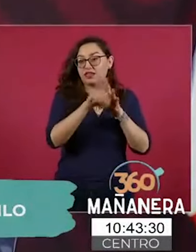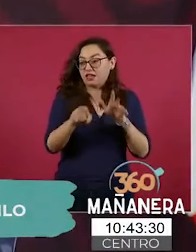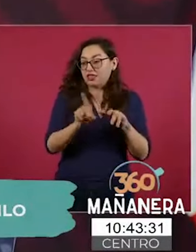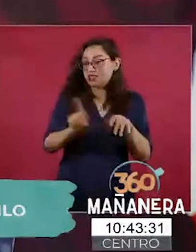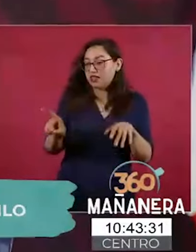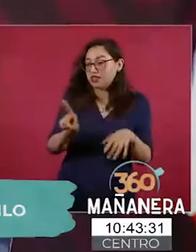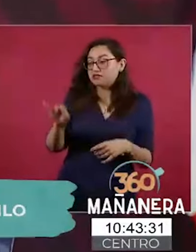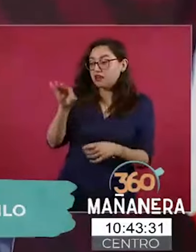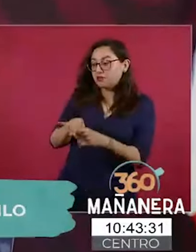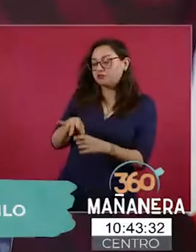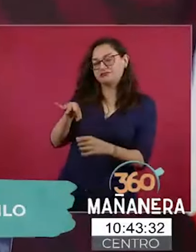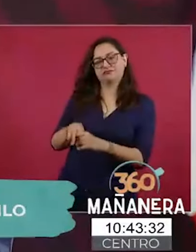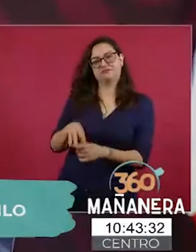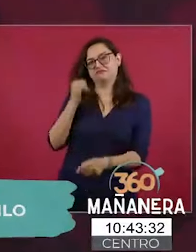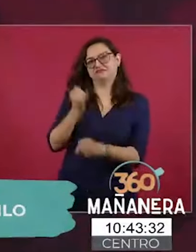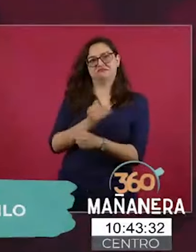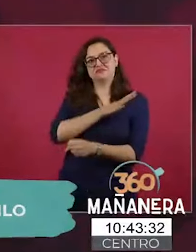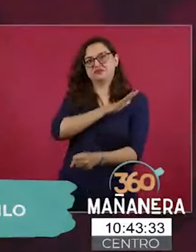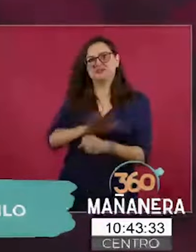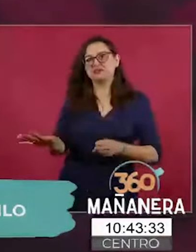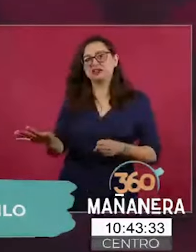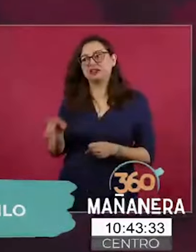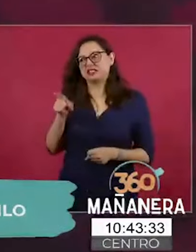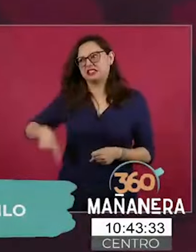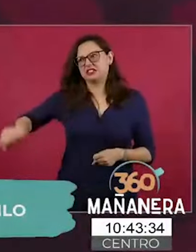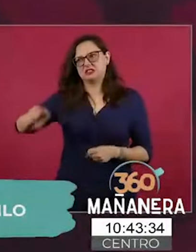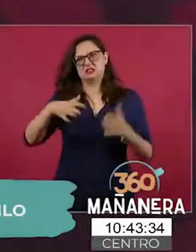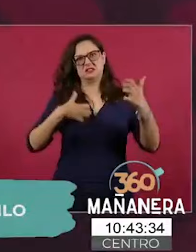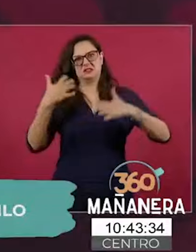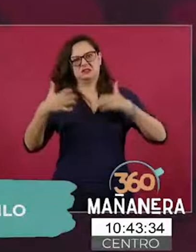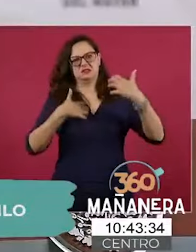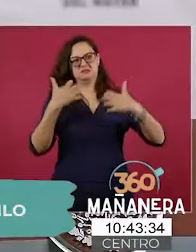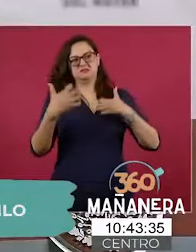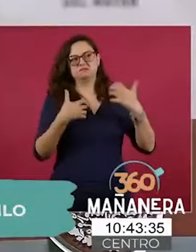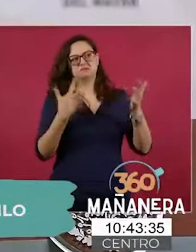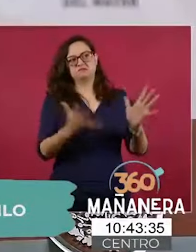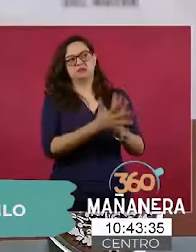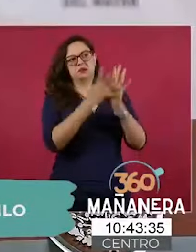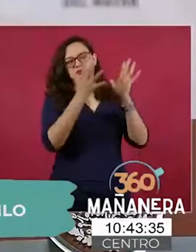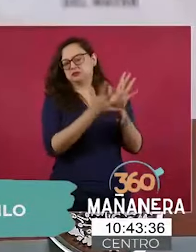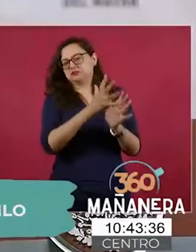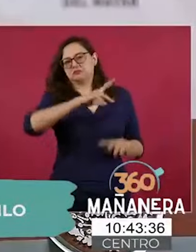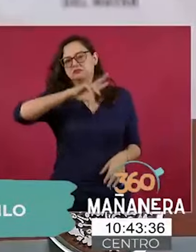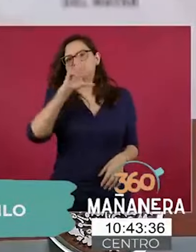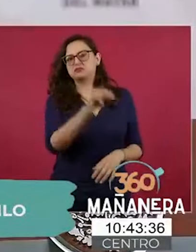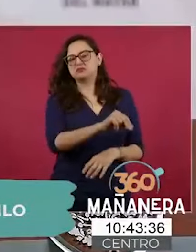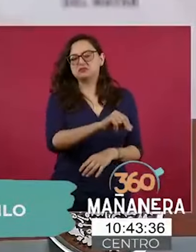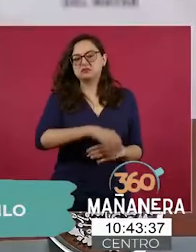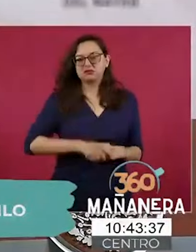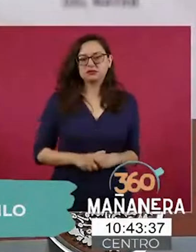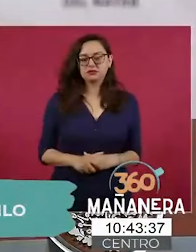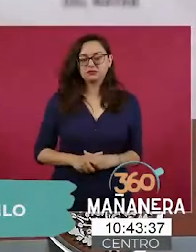El conservadurismo, fíjense, no gana en Estados Unidos.